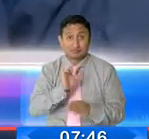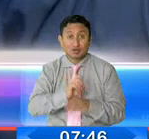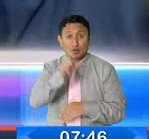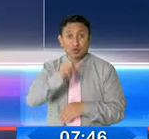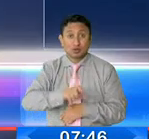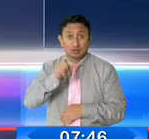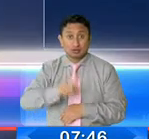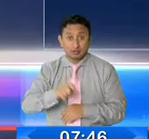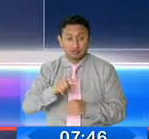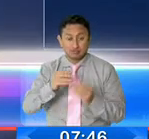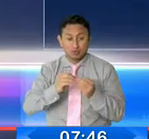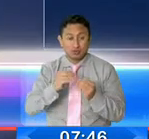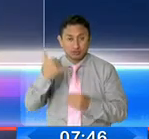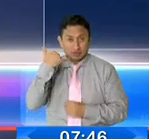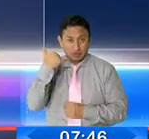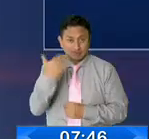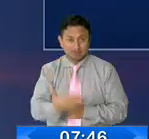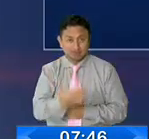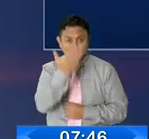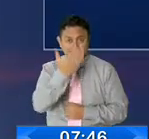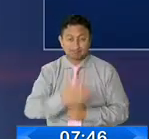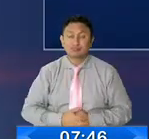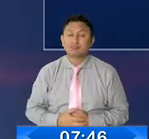ecuatorianas, comuníquese al